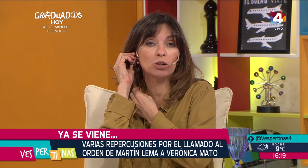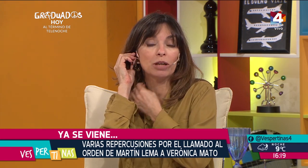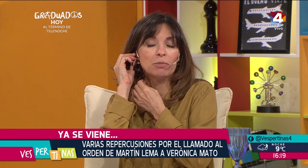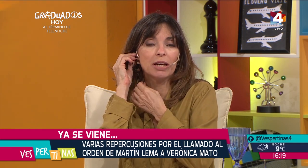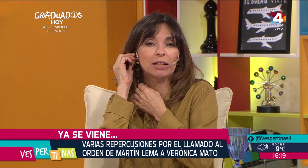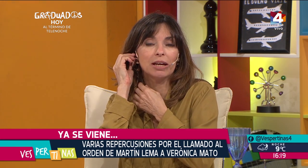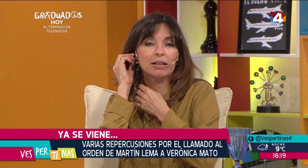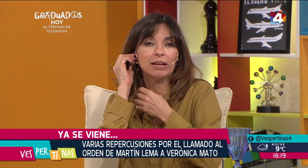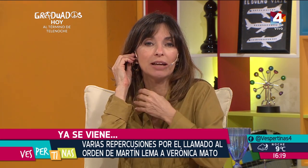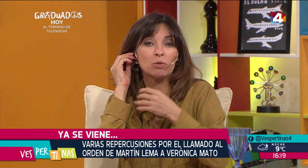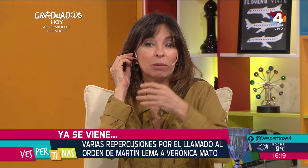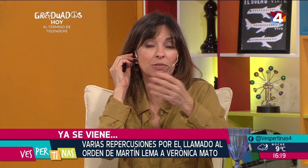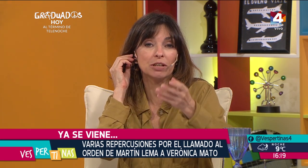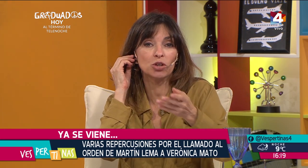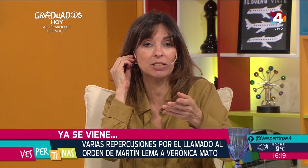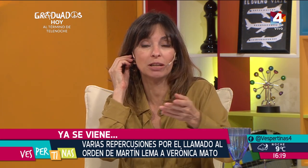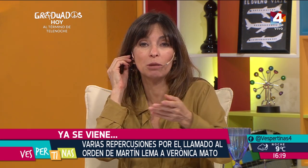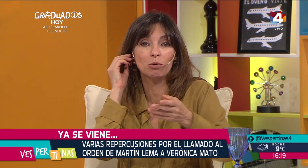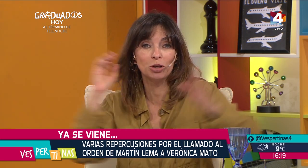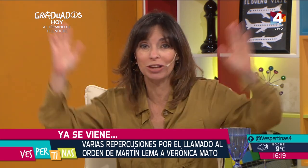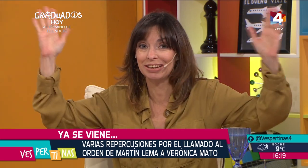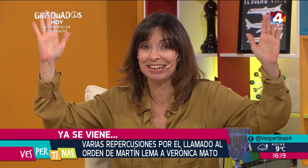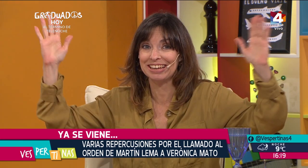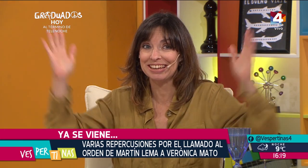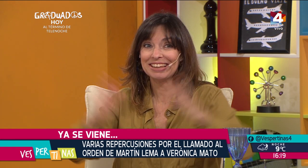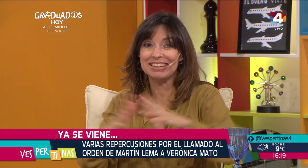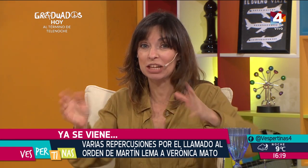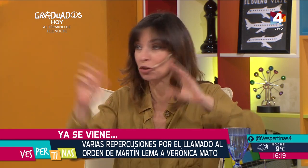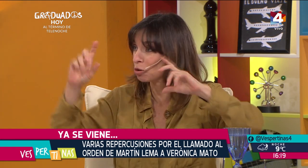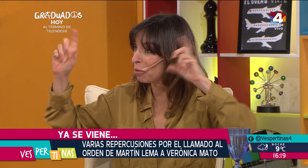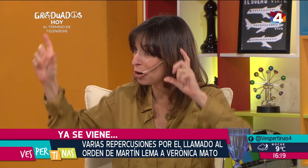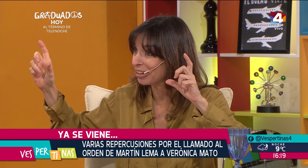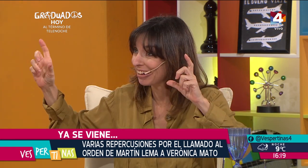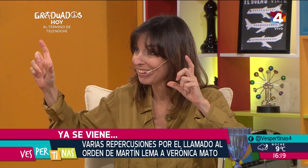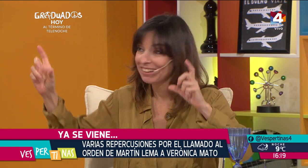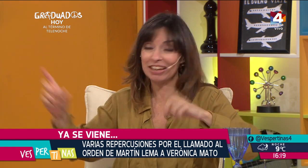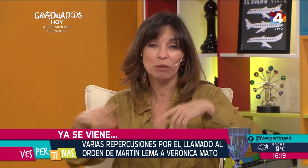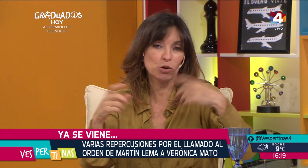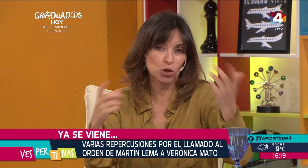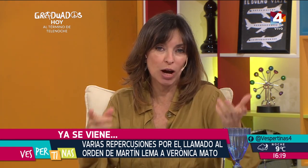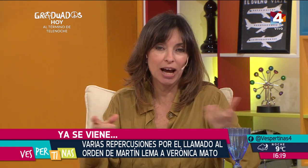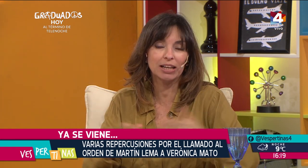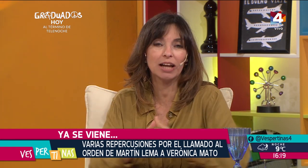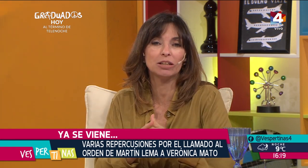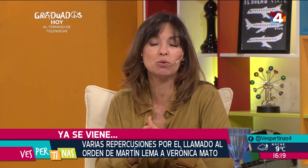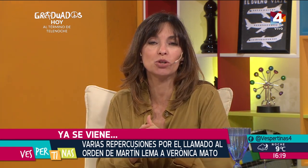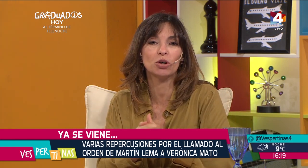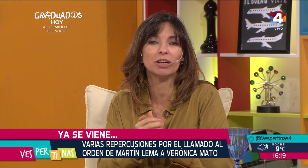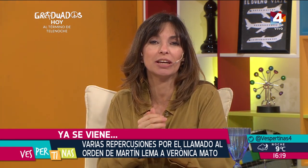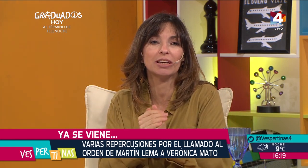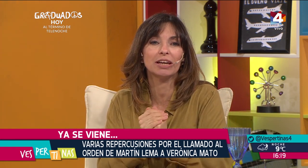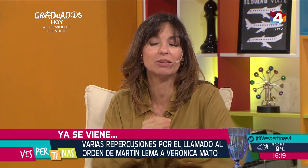hemos visto también en algunas manifestaciones a nivel público de gente que decía todos somos Verónica, en apoyo al